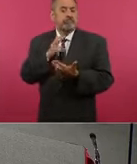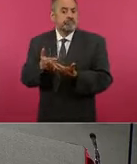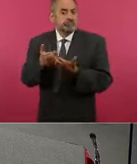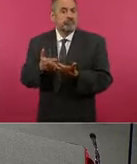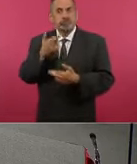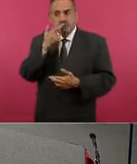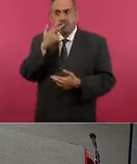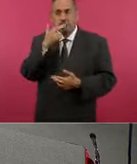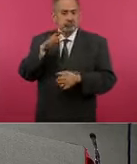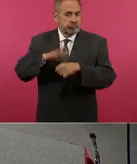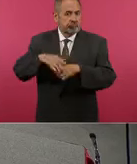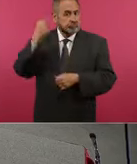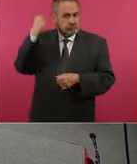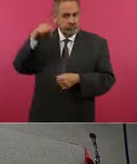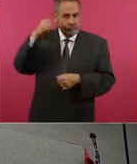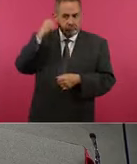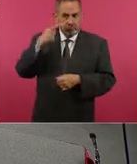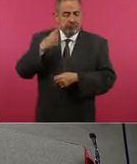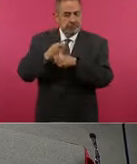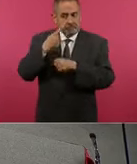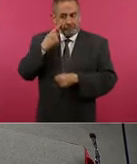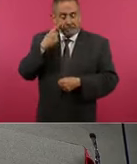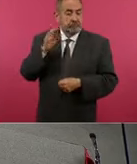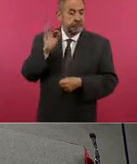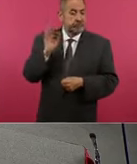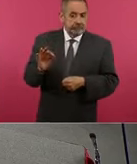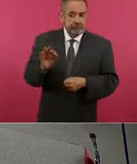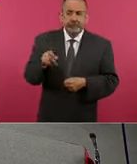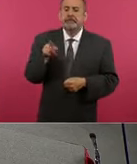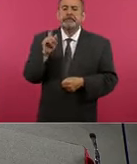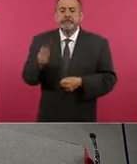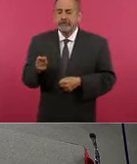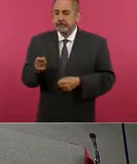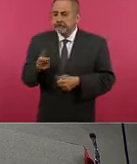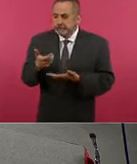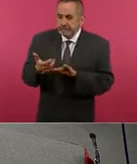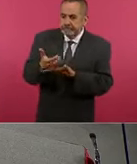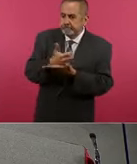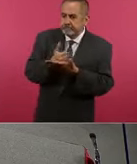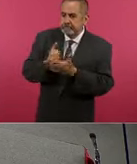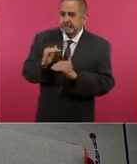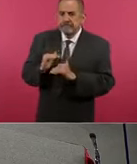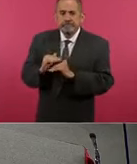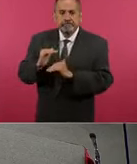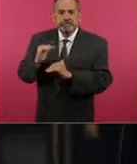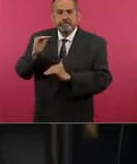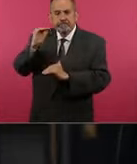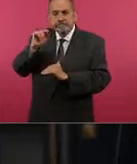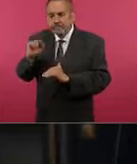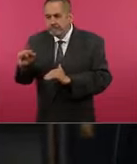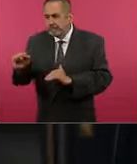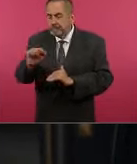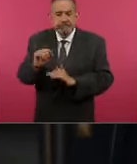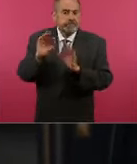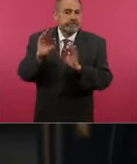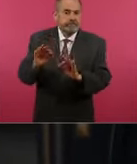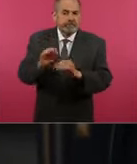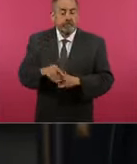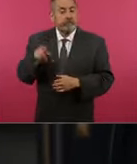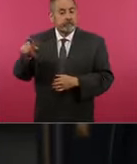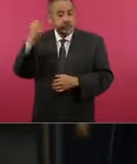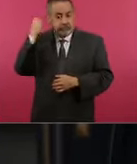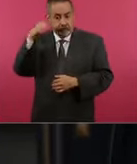entidad, principalmente en Tabasco, de ahí vengo, provocando un incremento igual en todos los sectores de la sociedad. En el caso de Tabasco,